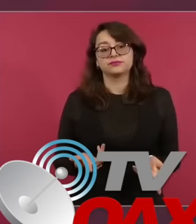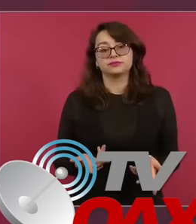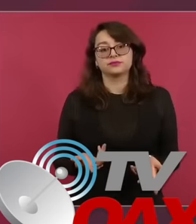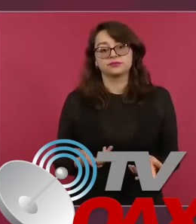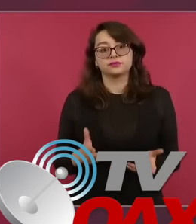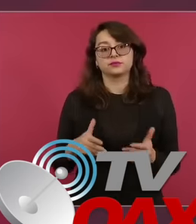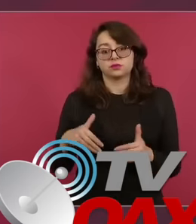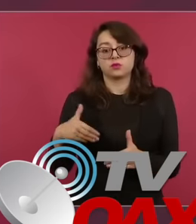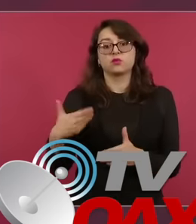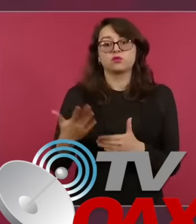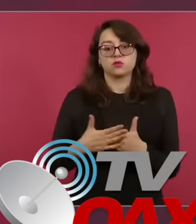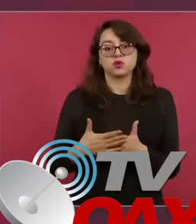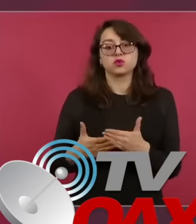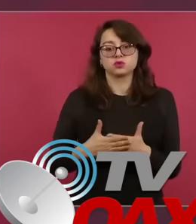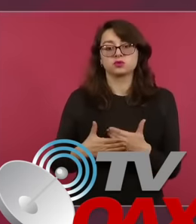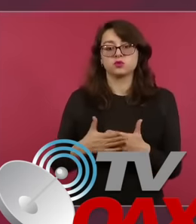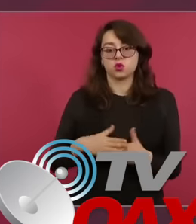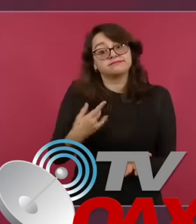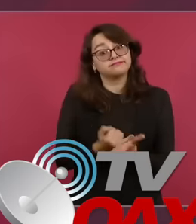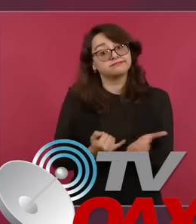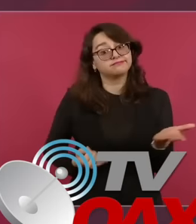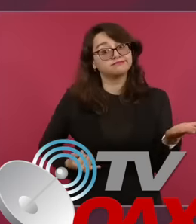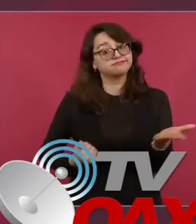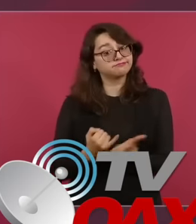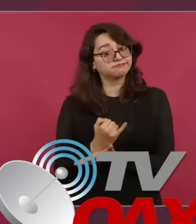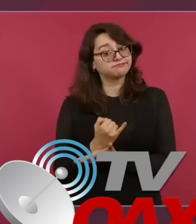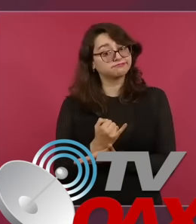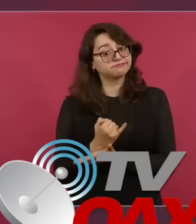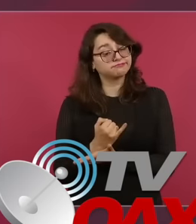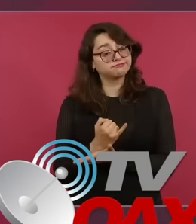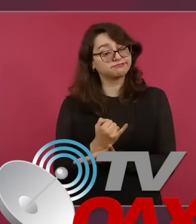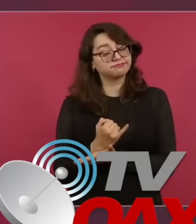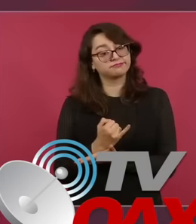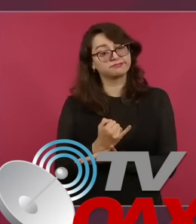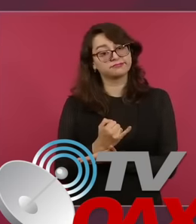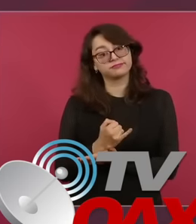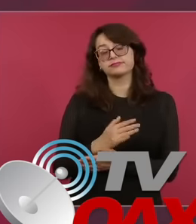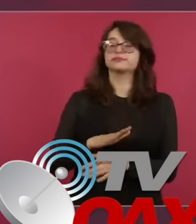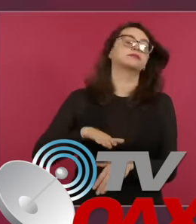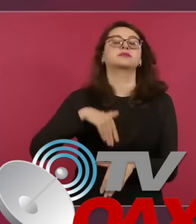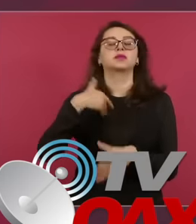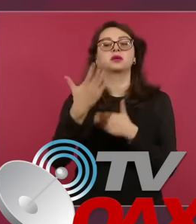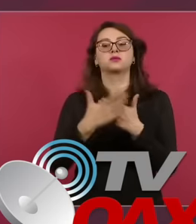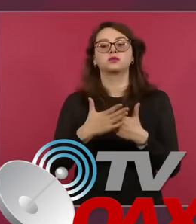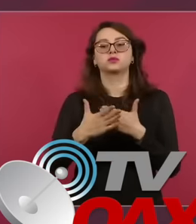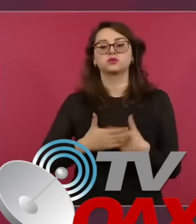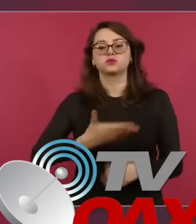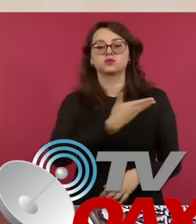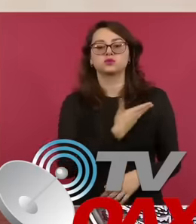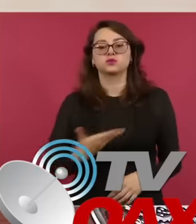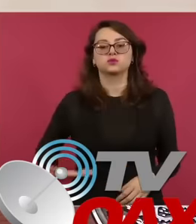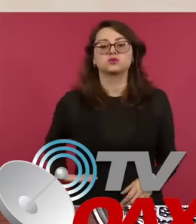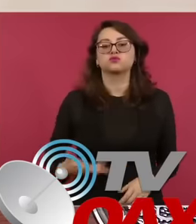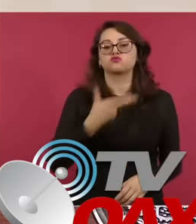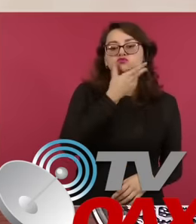las próximas autoridades, la próxima presidenta o presidente.